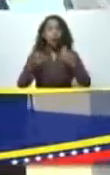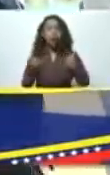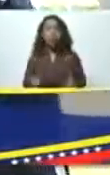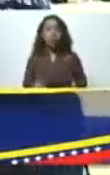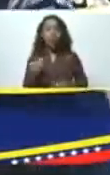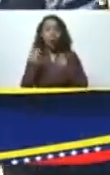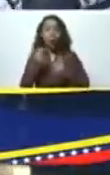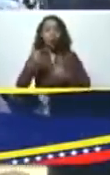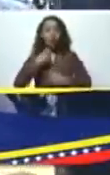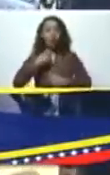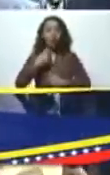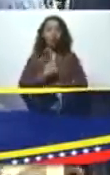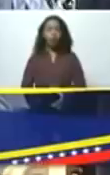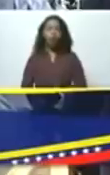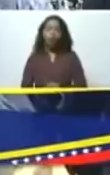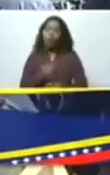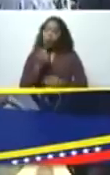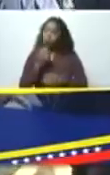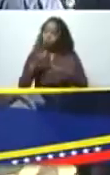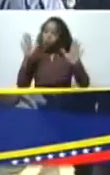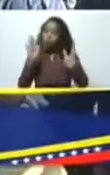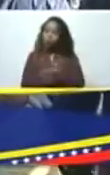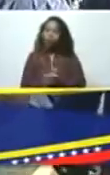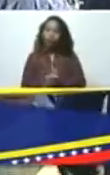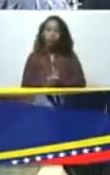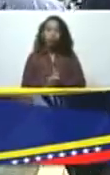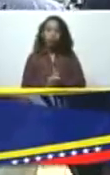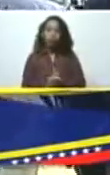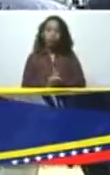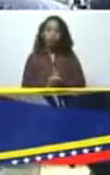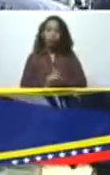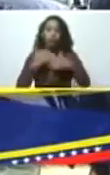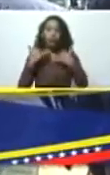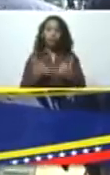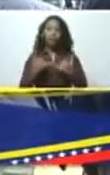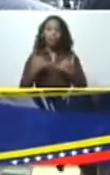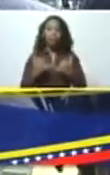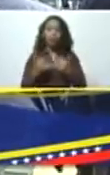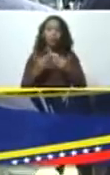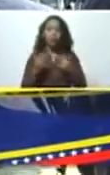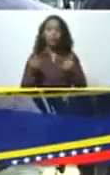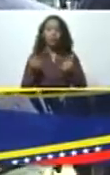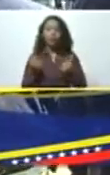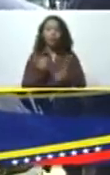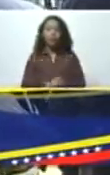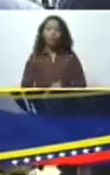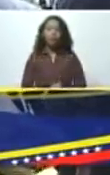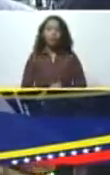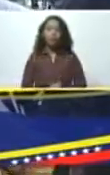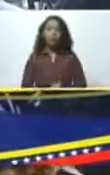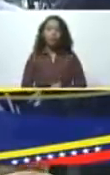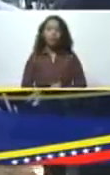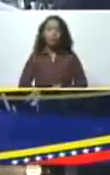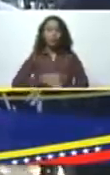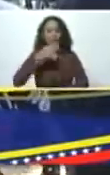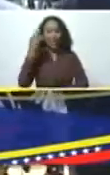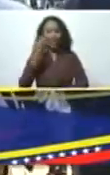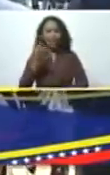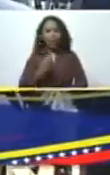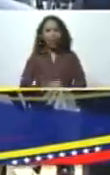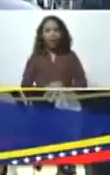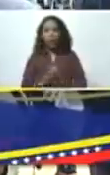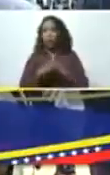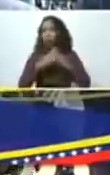yo. Sí. Bueno, mira, y fresco, ¿ves? Sí. Suavecito, vale. Sí. De verdad,